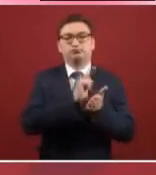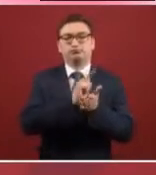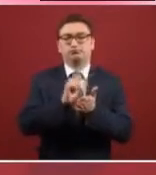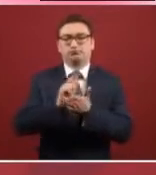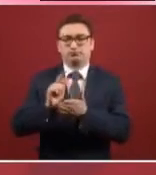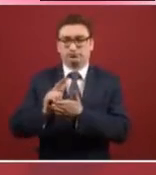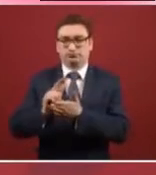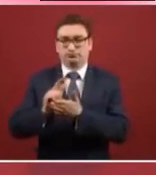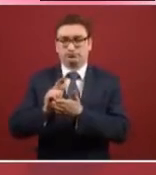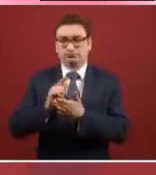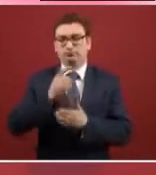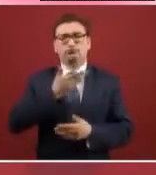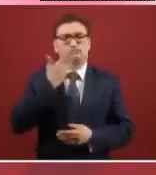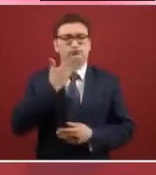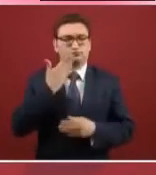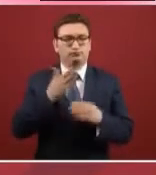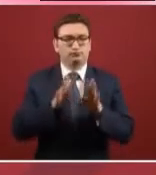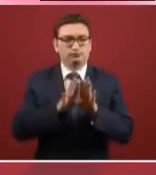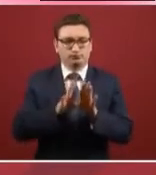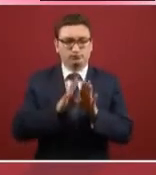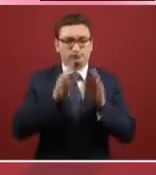arriba para abajo. From top to bottom.